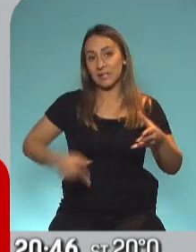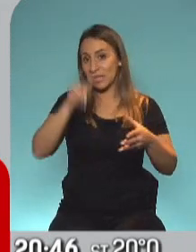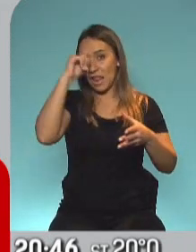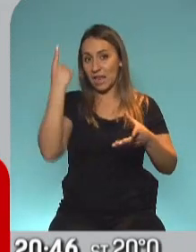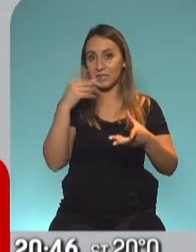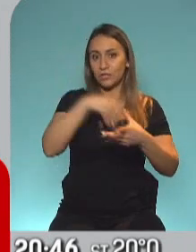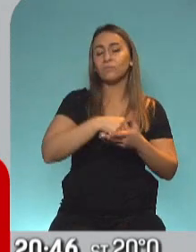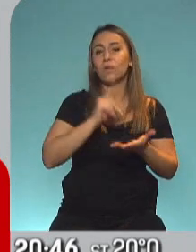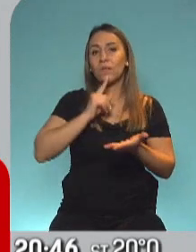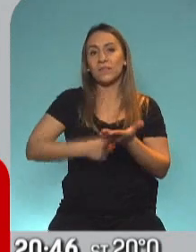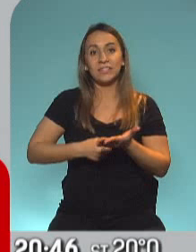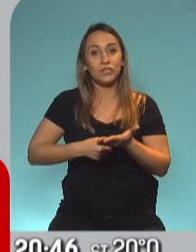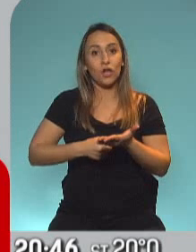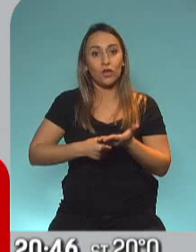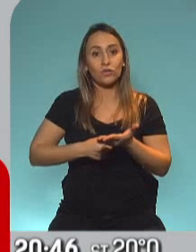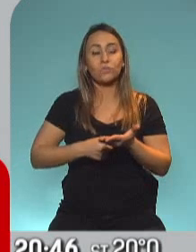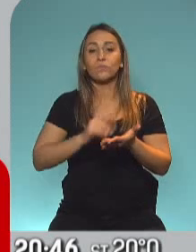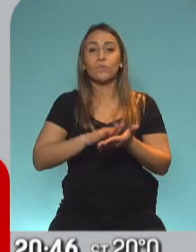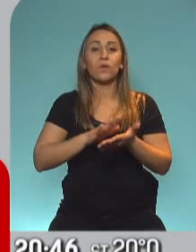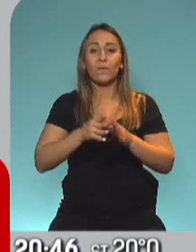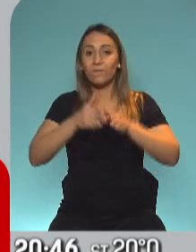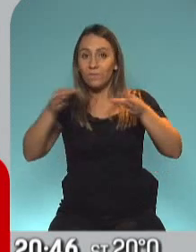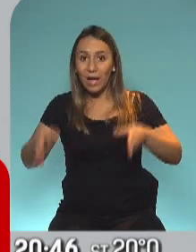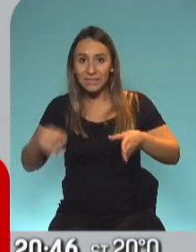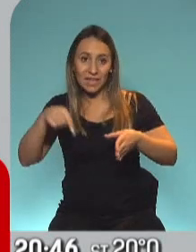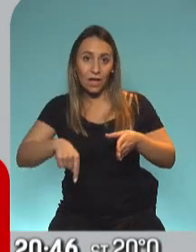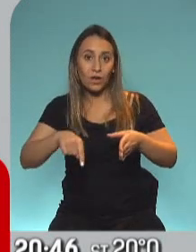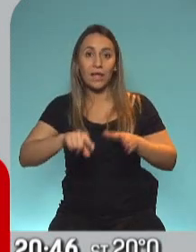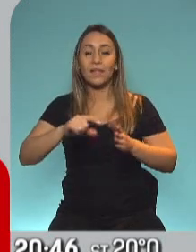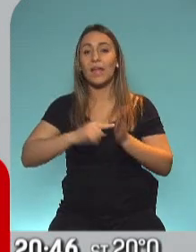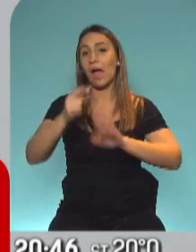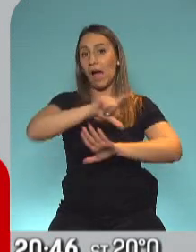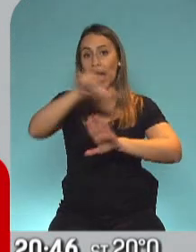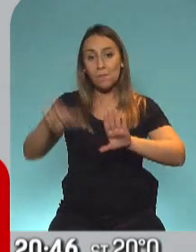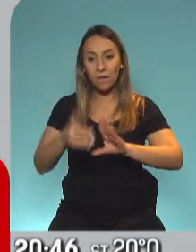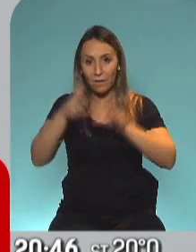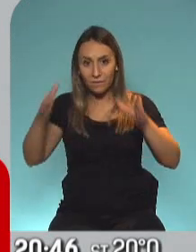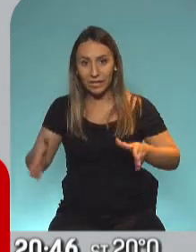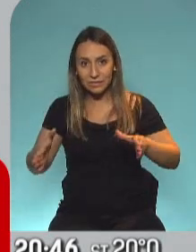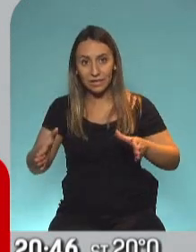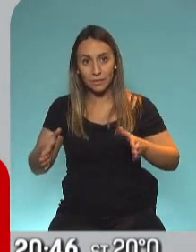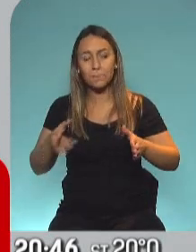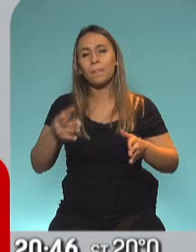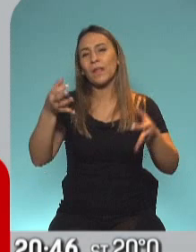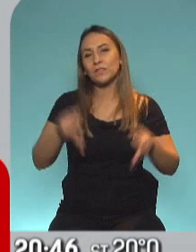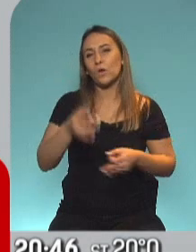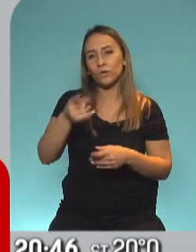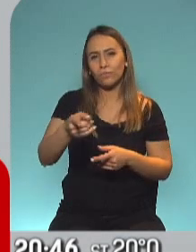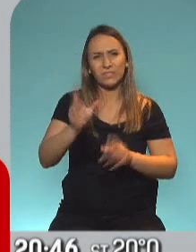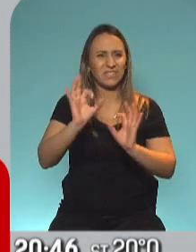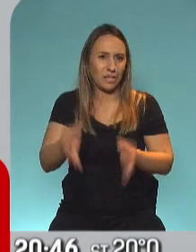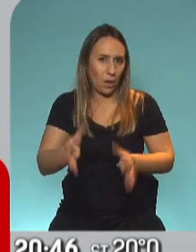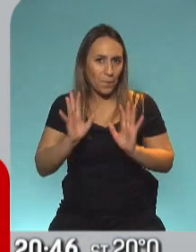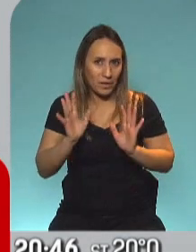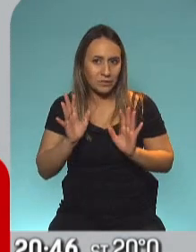toma la decisión de qué hacer con esta fase en la cual se encuentra el AMBA. Habrá escuchado, sabrá